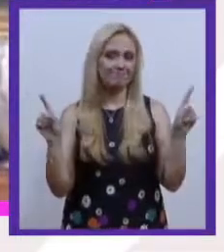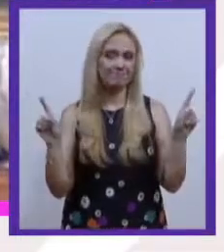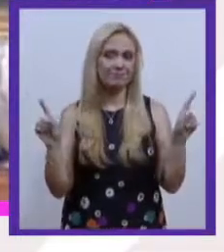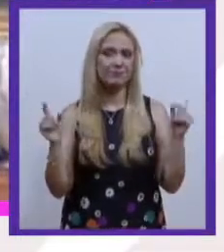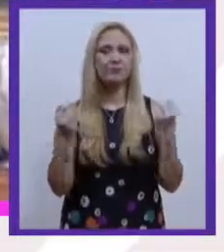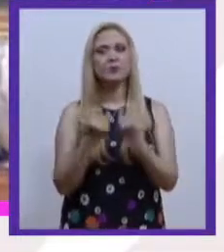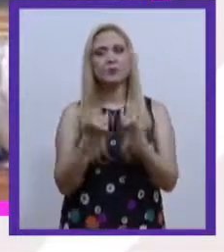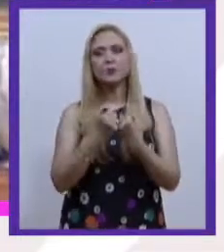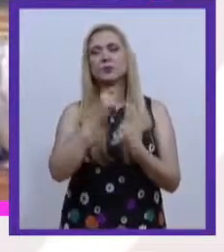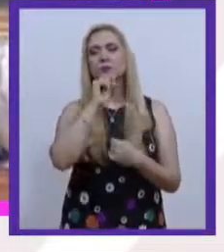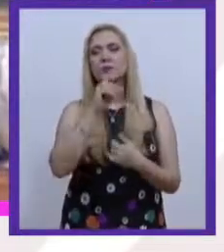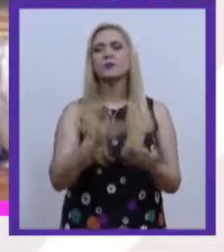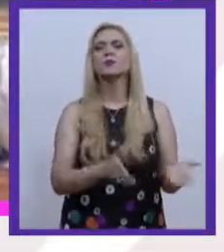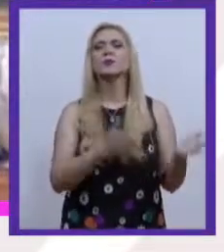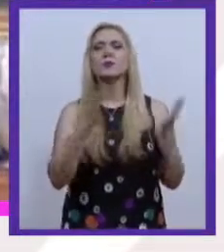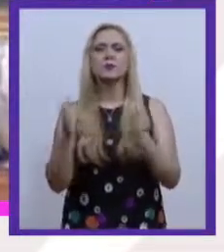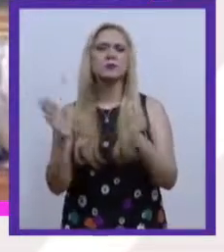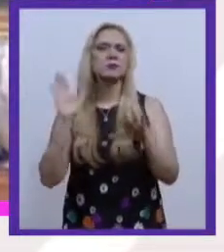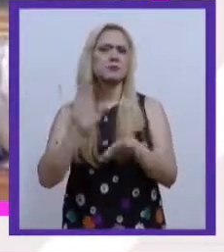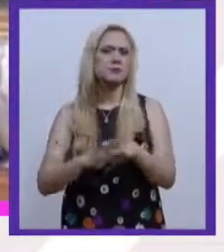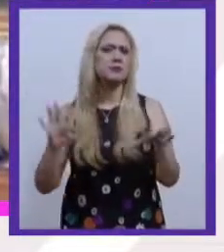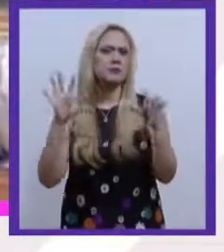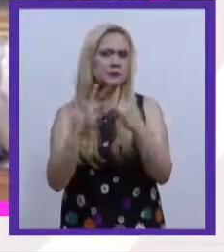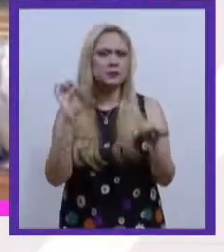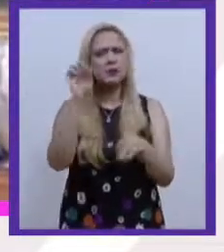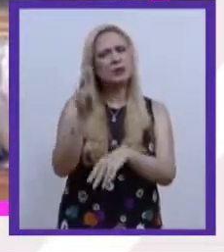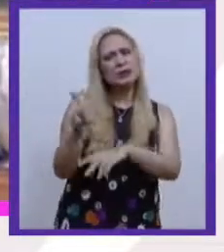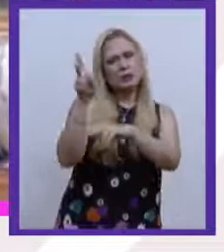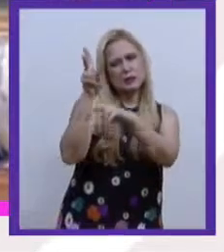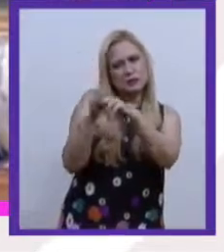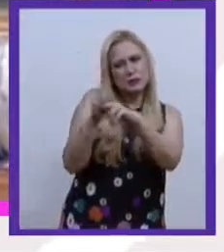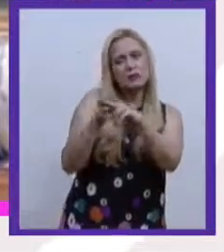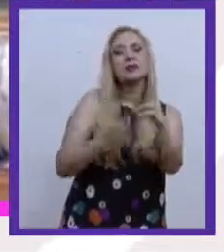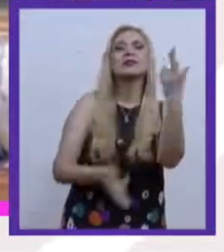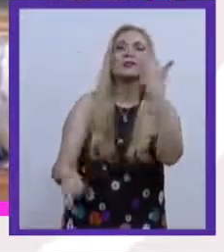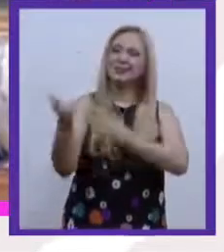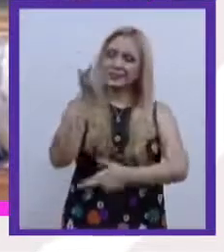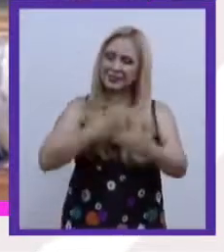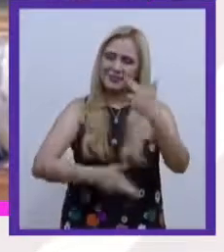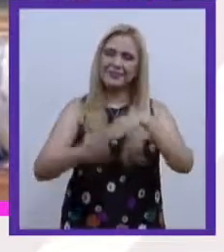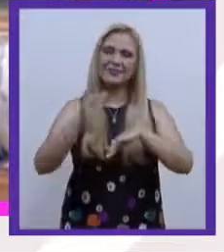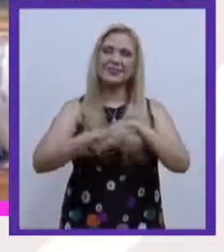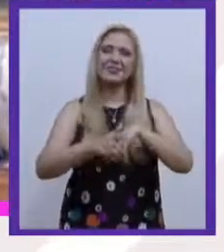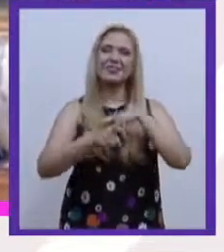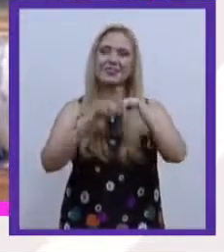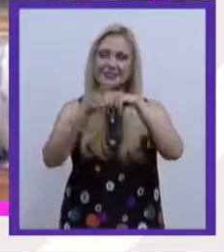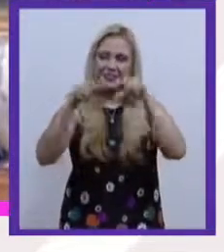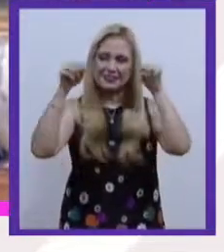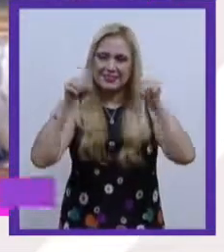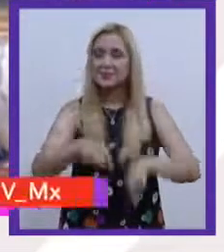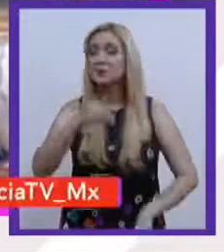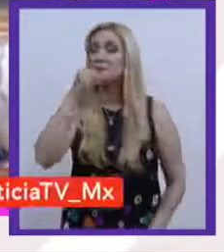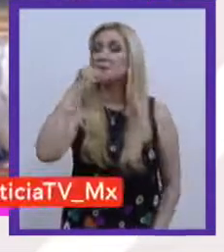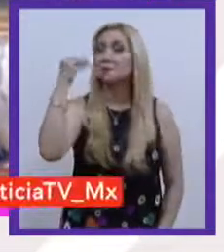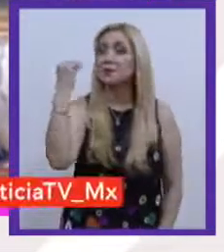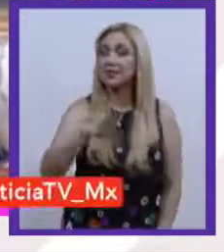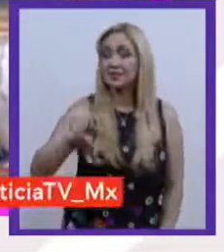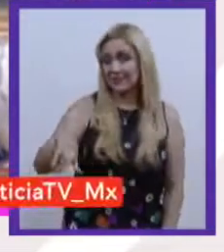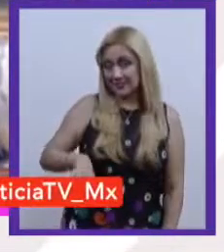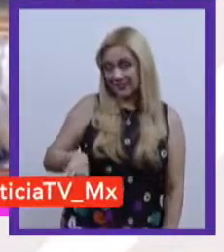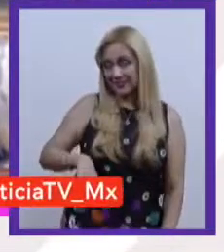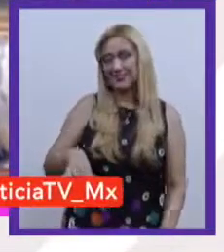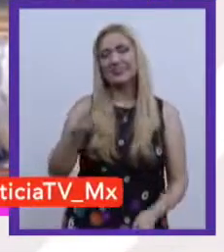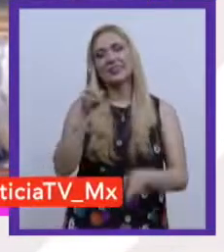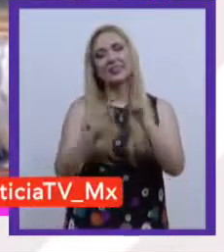esto también, pues vamos a ahondar un poquito más. Vamos a hacer un corte. Estamos en Espacio Diverso, tenemos un programa de lujo y